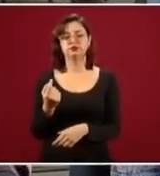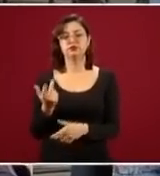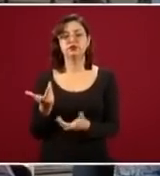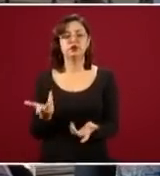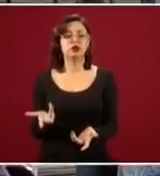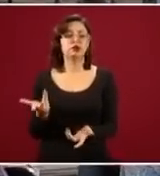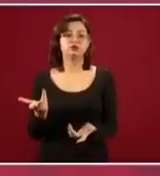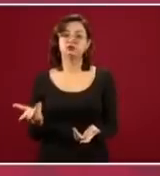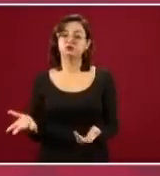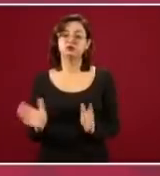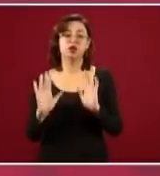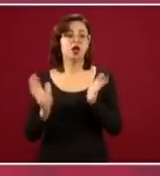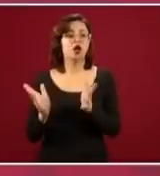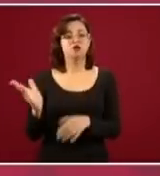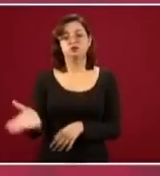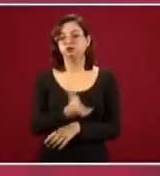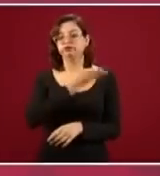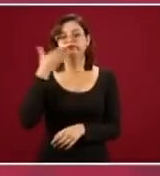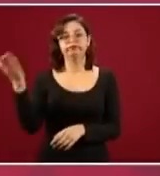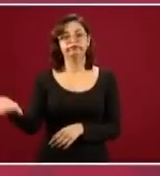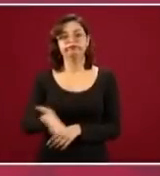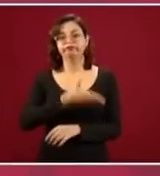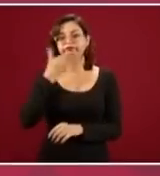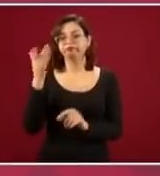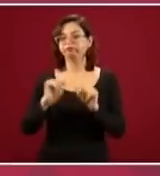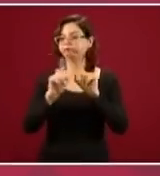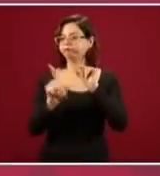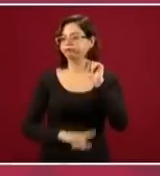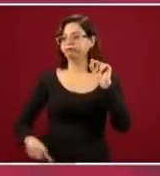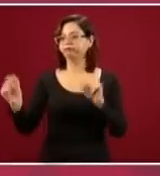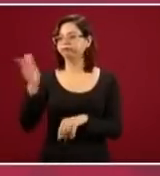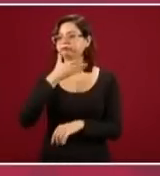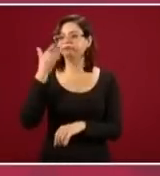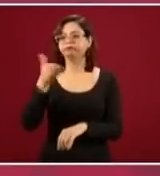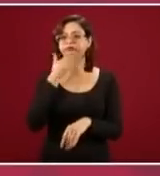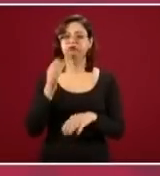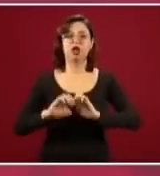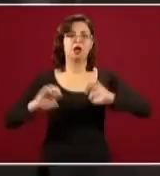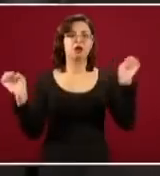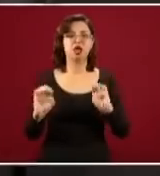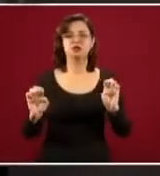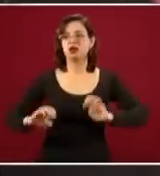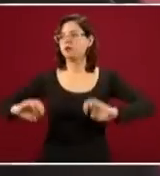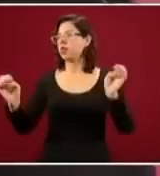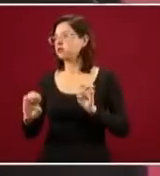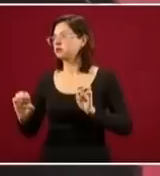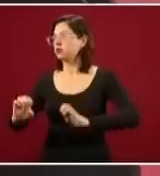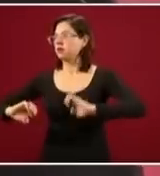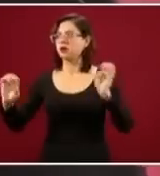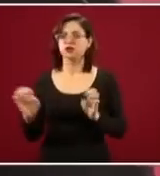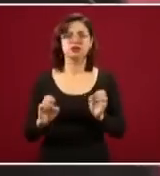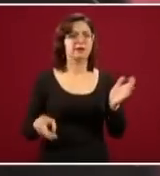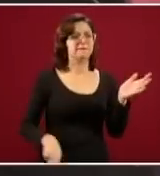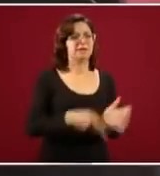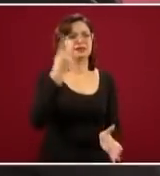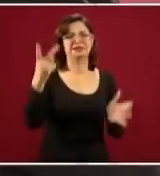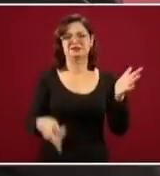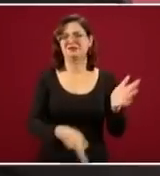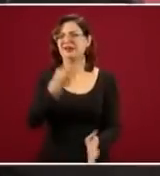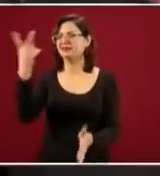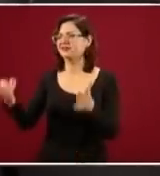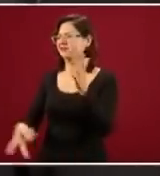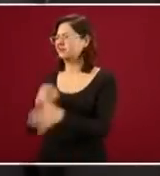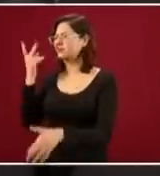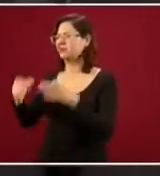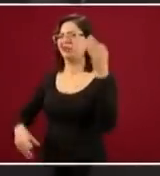ya un deporte nacional declarar emergencias por todo para justificar